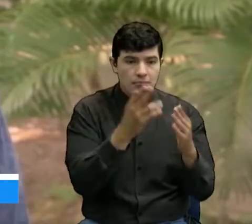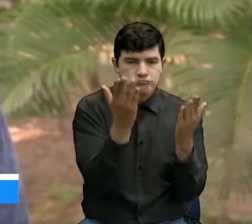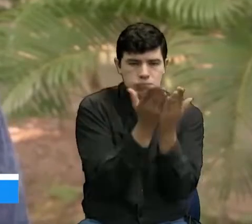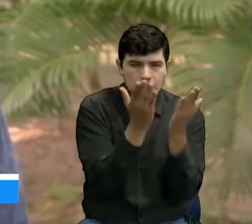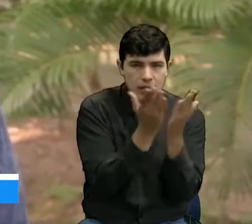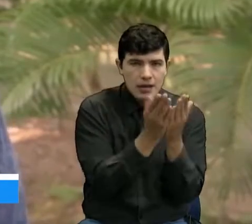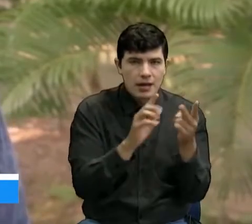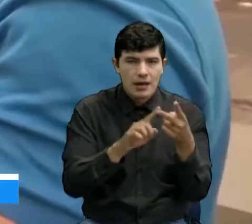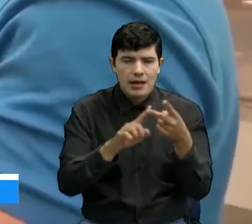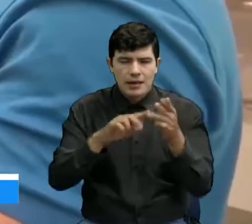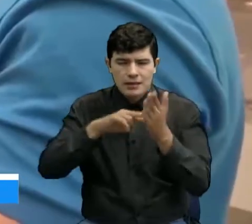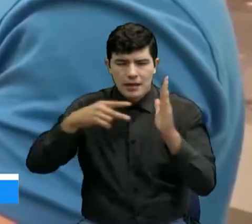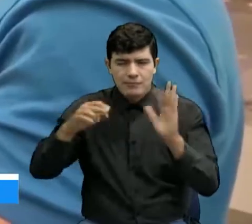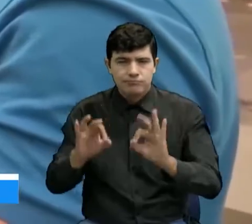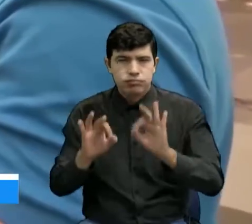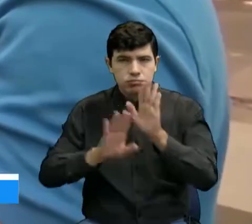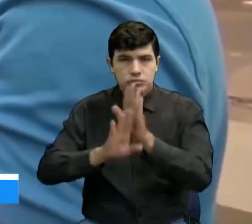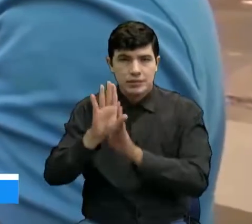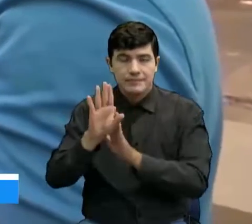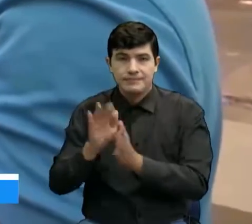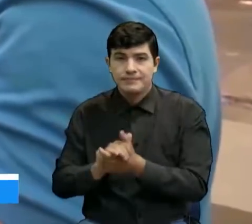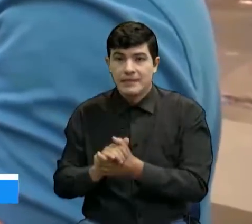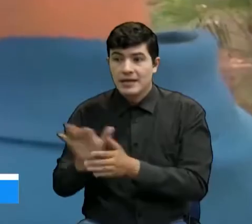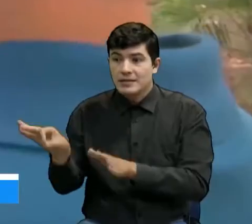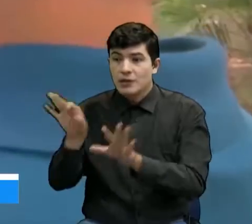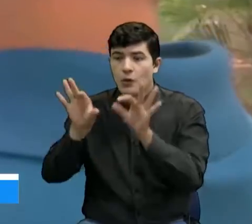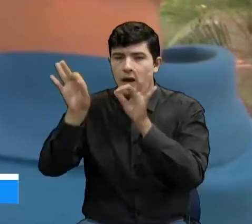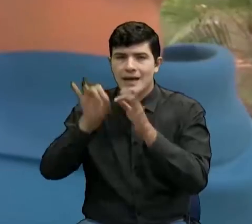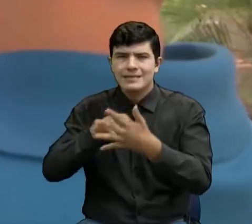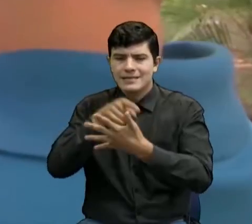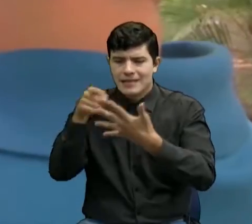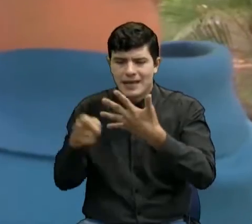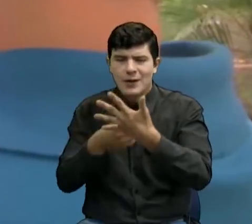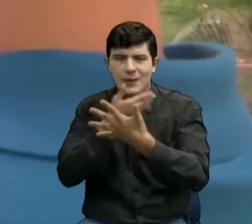ámbitos de tecnología. Entre los mejores 5 proyectos del país se encuentra la idea de este cucuteño.